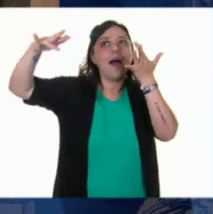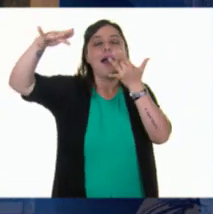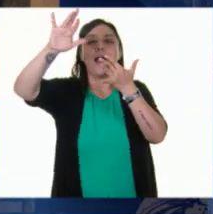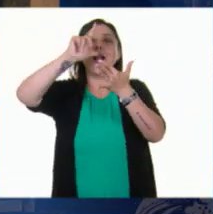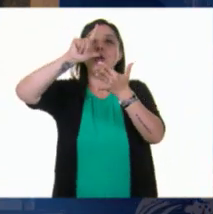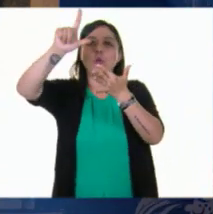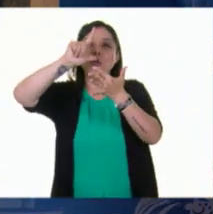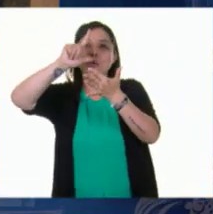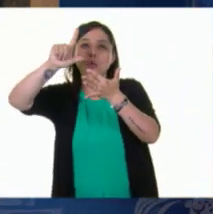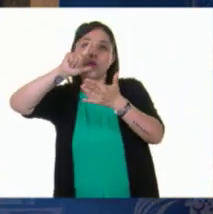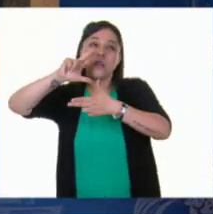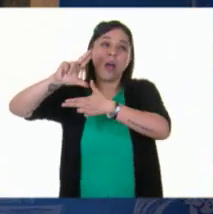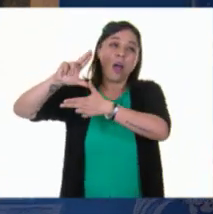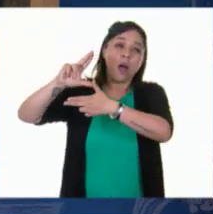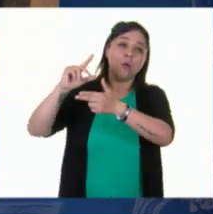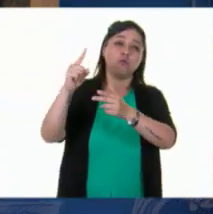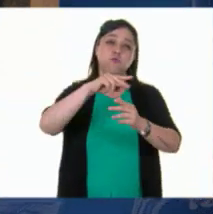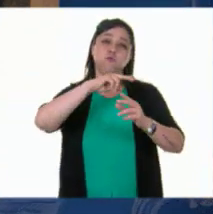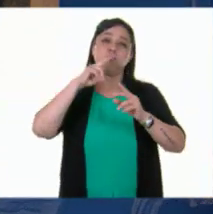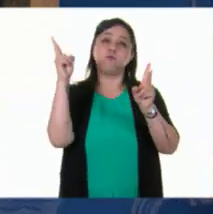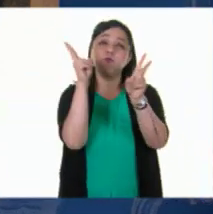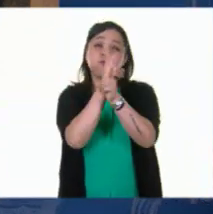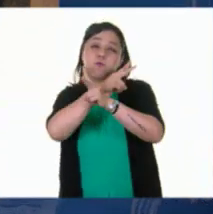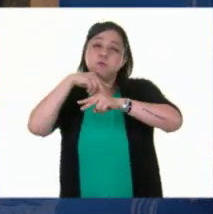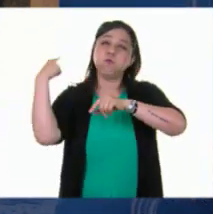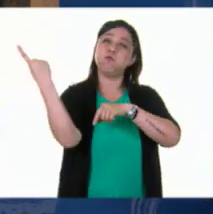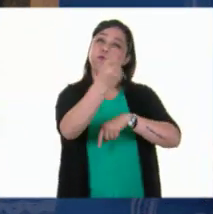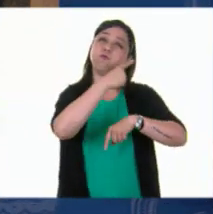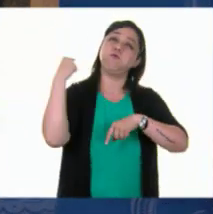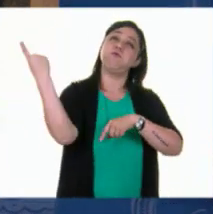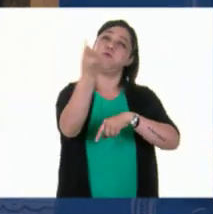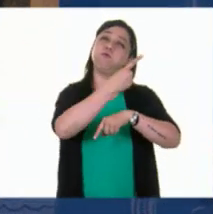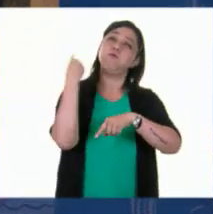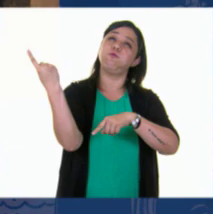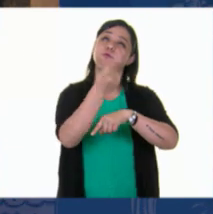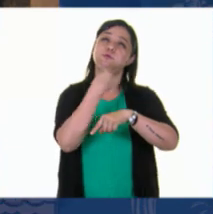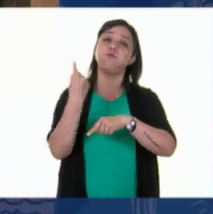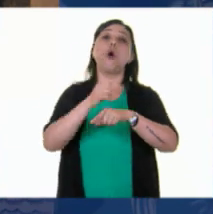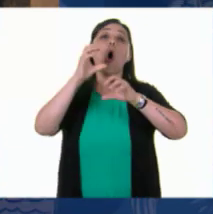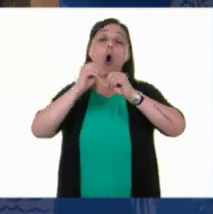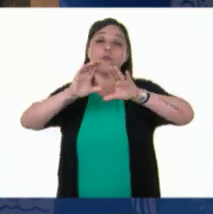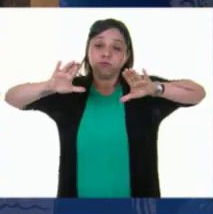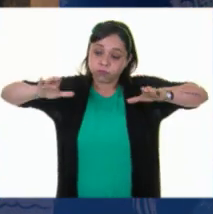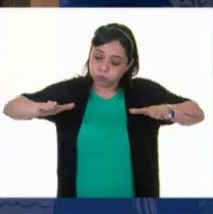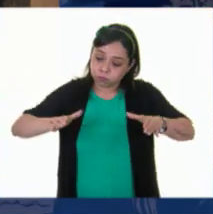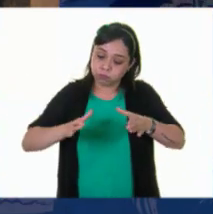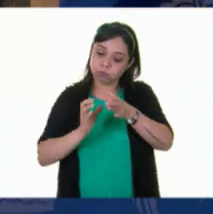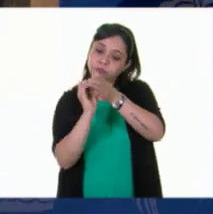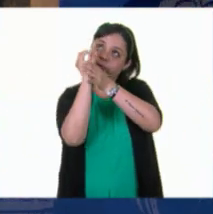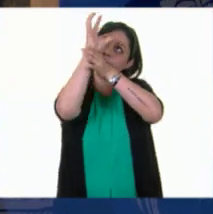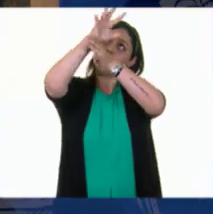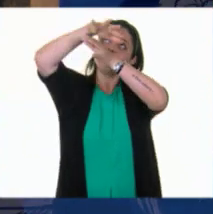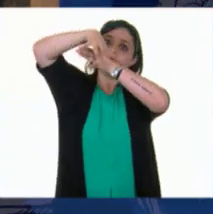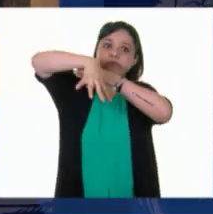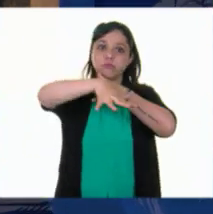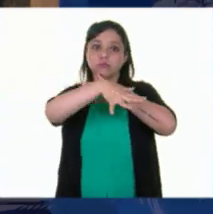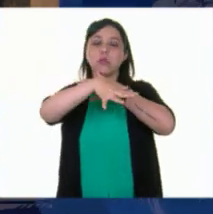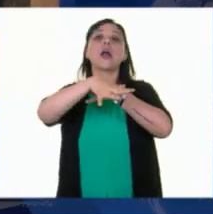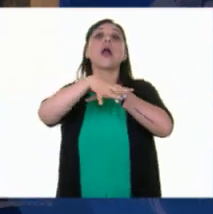también. Y las erupciones volcánicas. Y los tsunamis, que